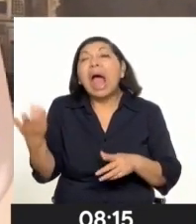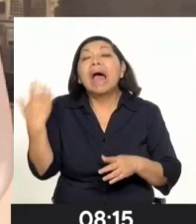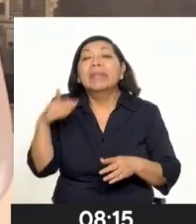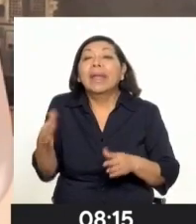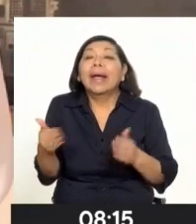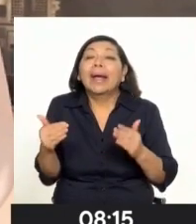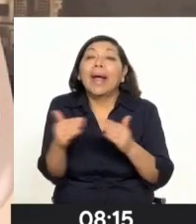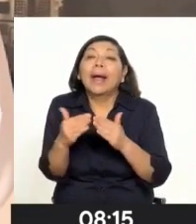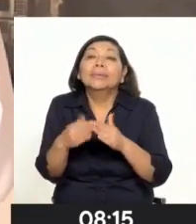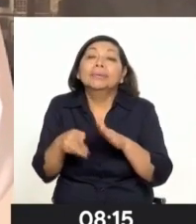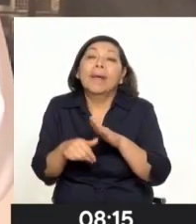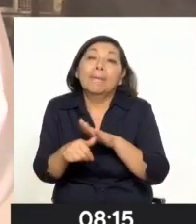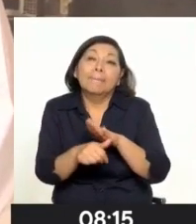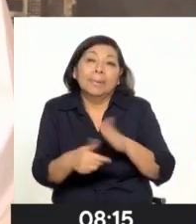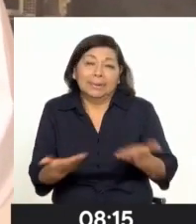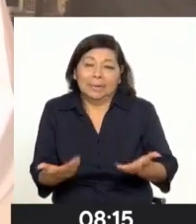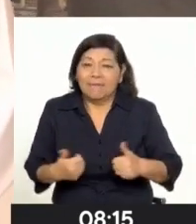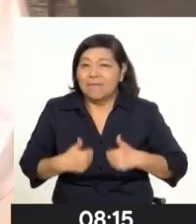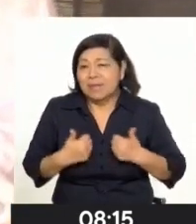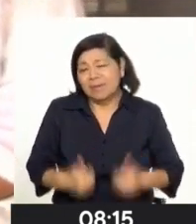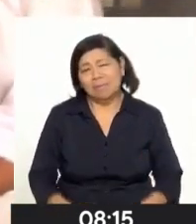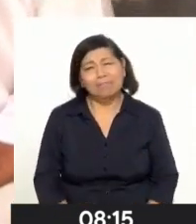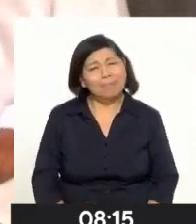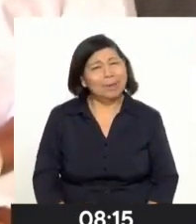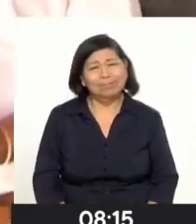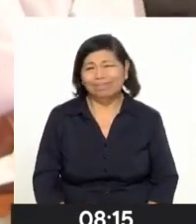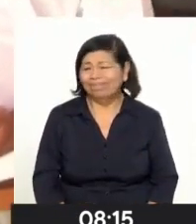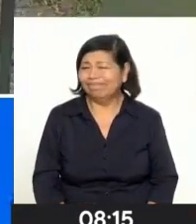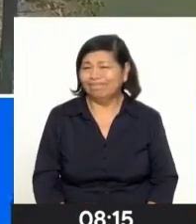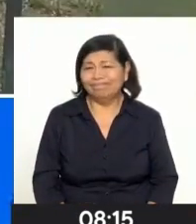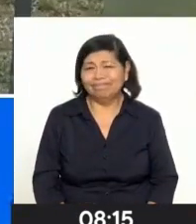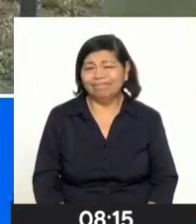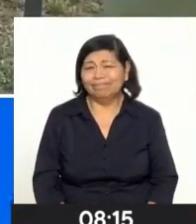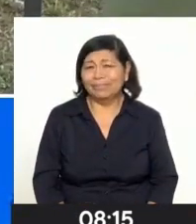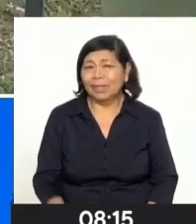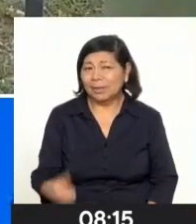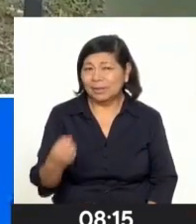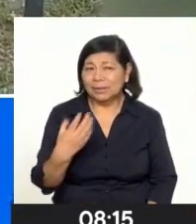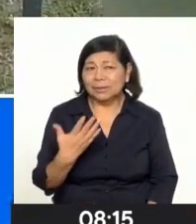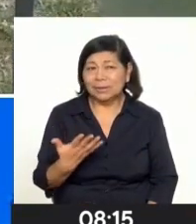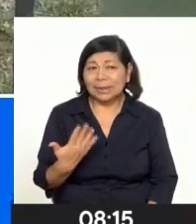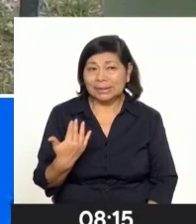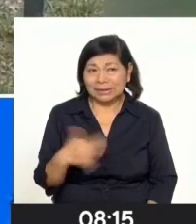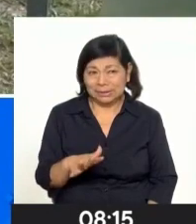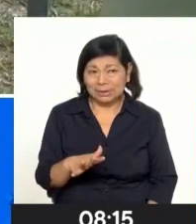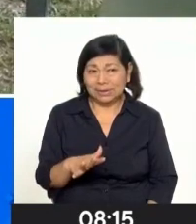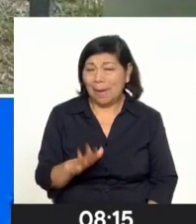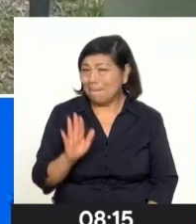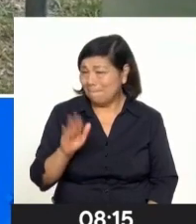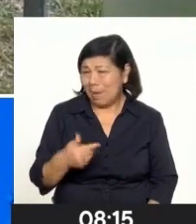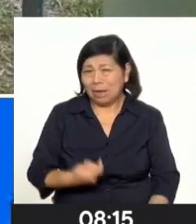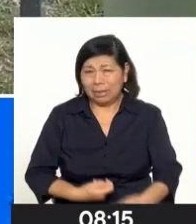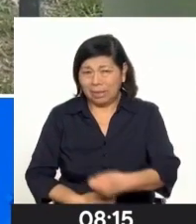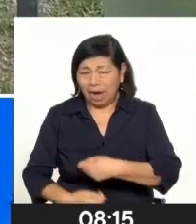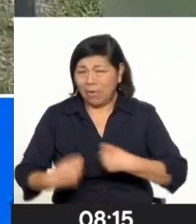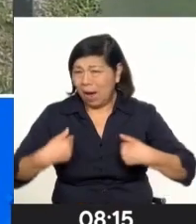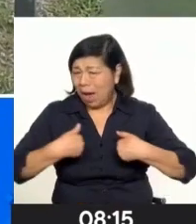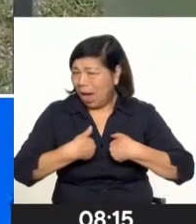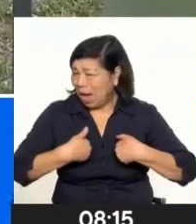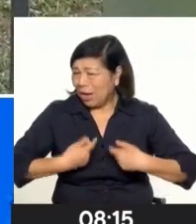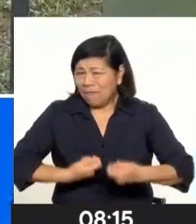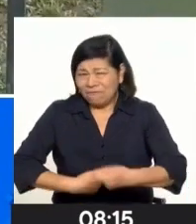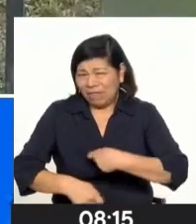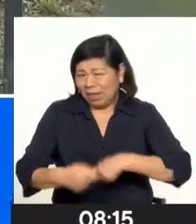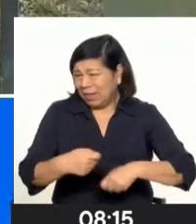que pueda ser trasladado a un centro rescate finalmente Cristian para que nos comentes ya es un delito el tráfico de animales el